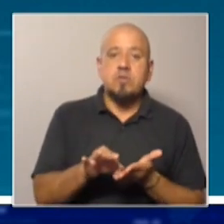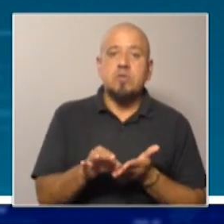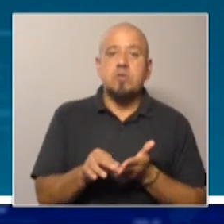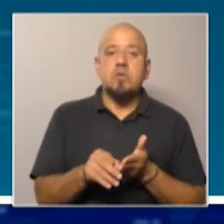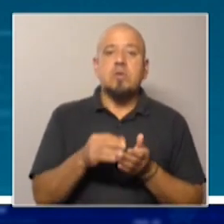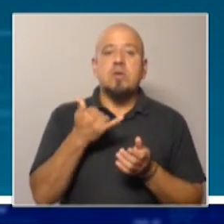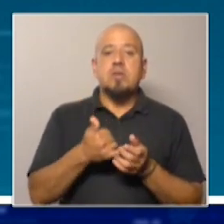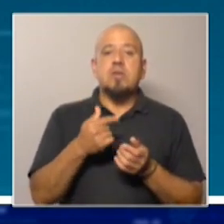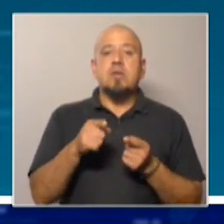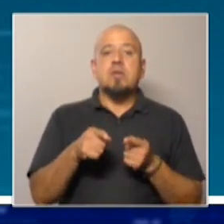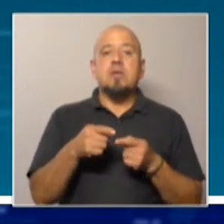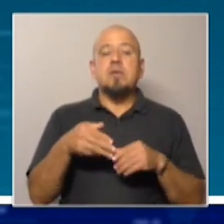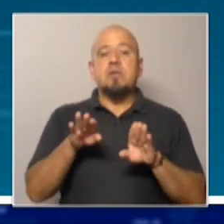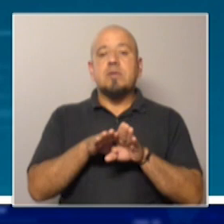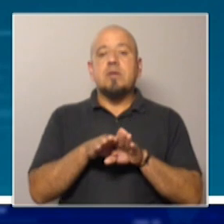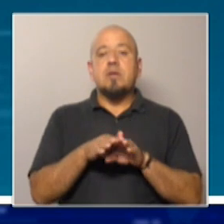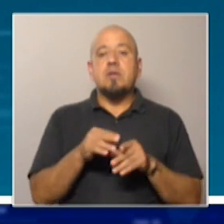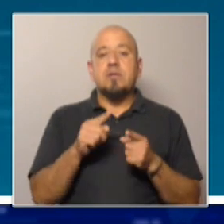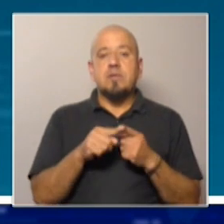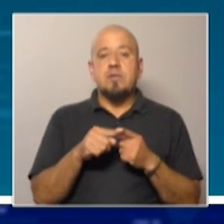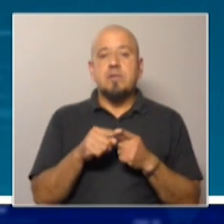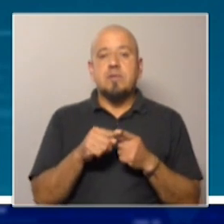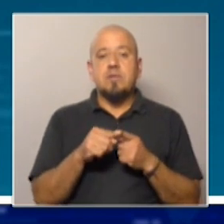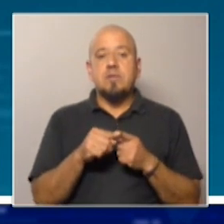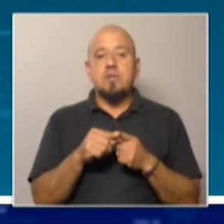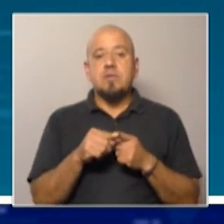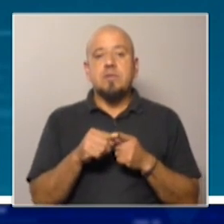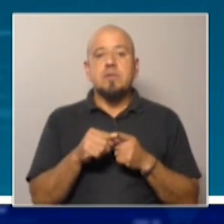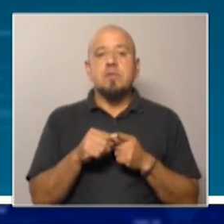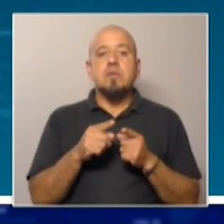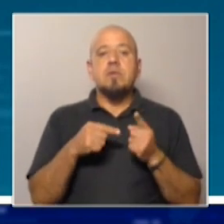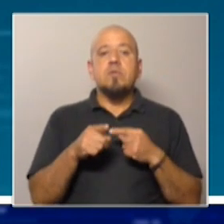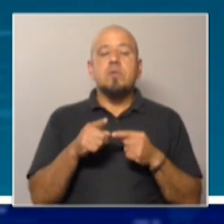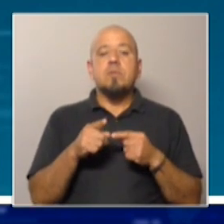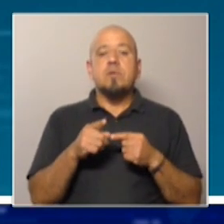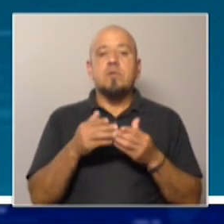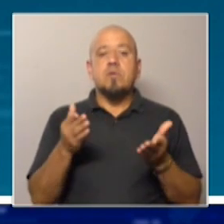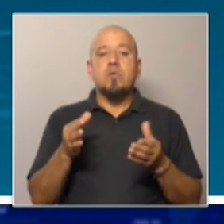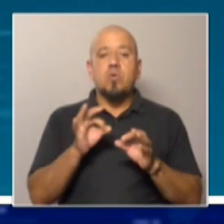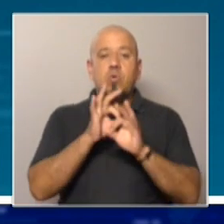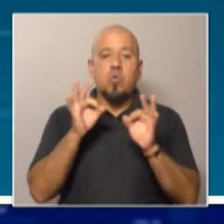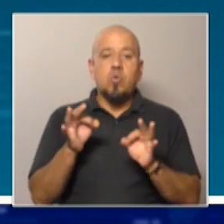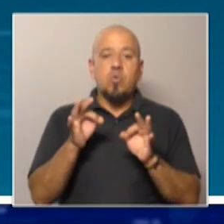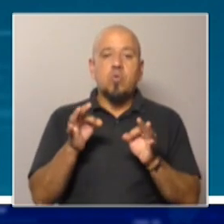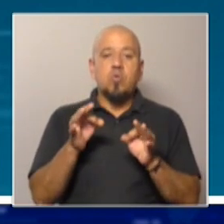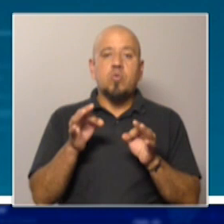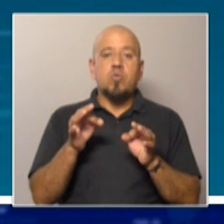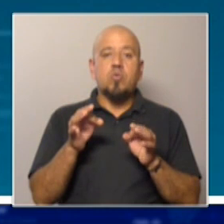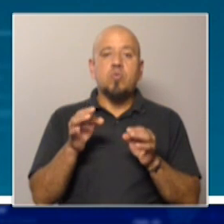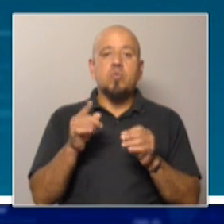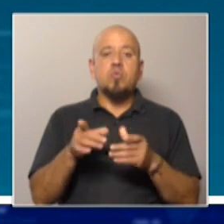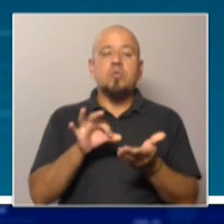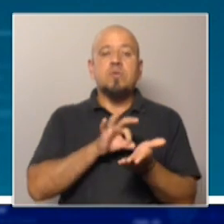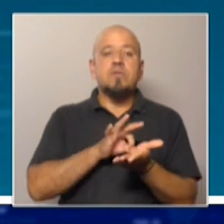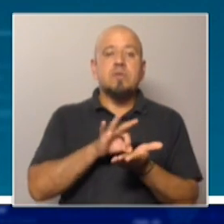cerrar, como se vio recientemente en un centro de terapia intensiva. O a lo mejor no es todo un servicio, es